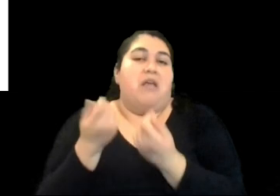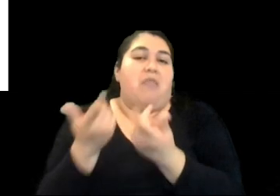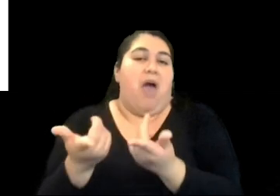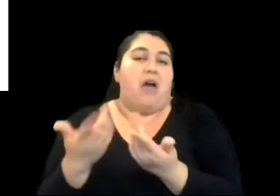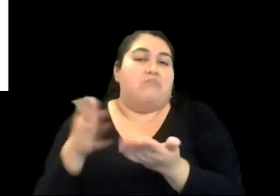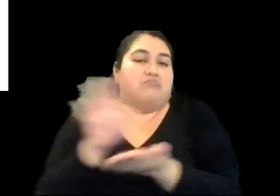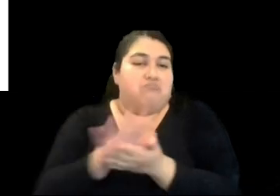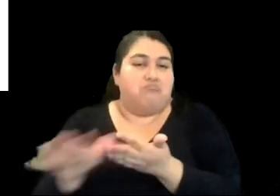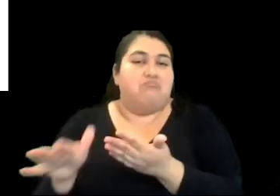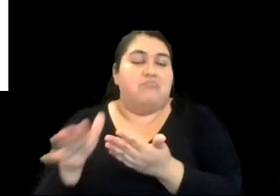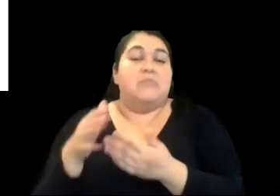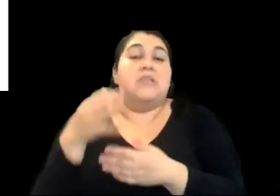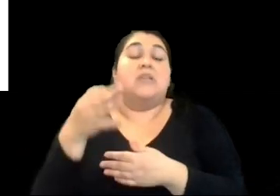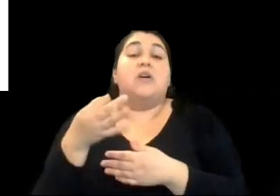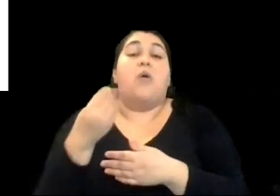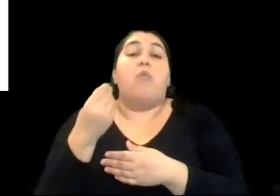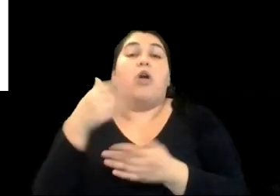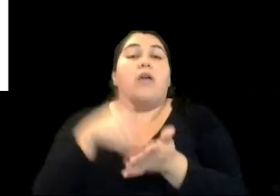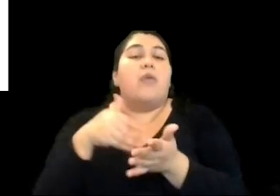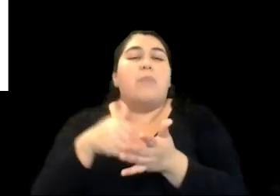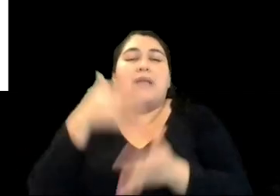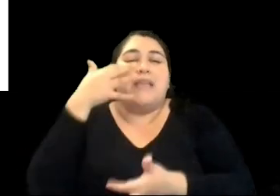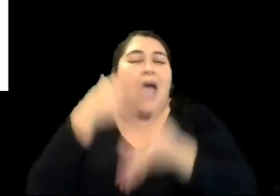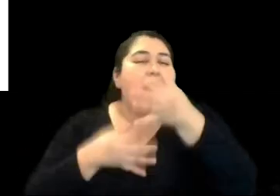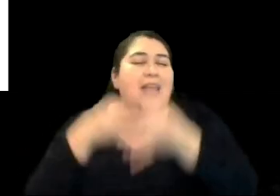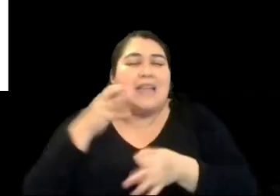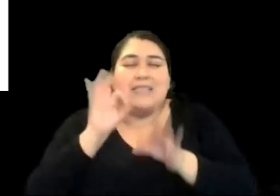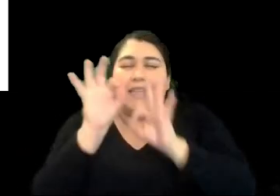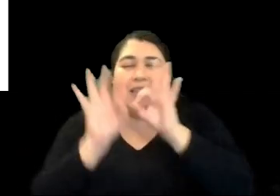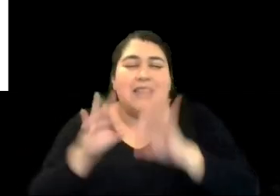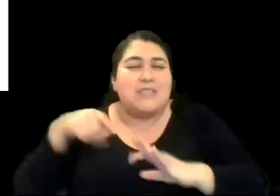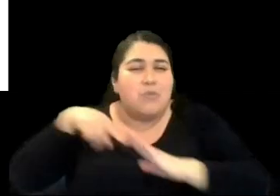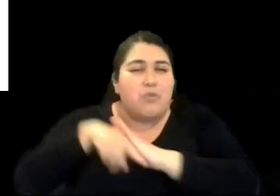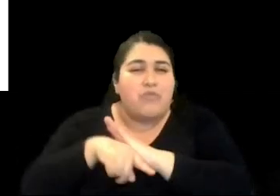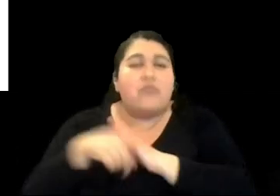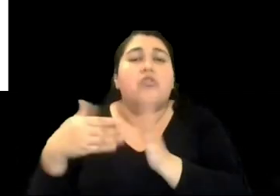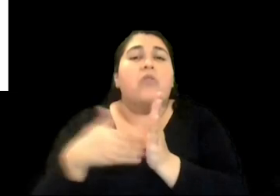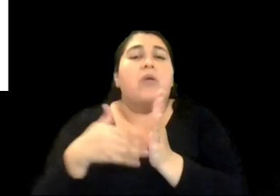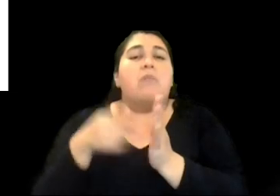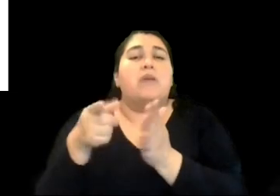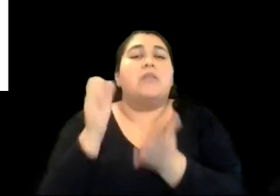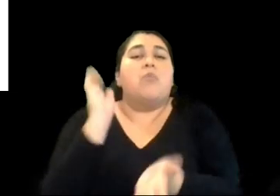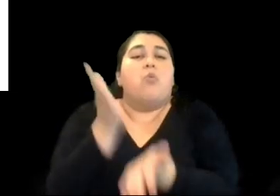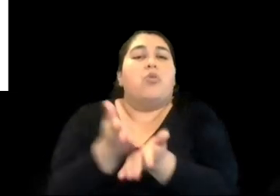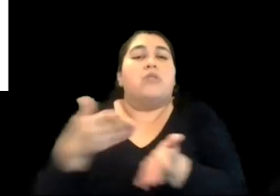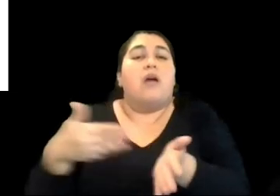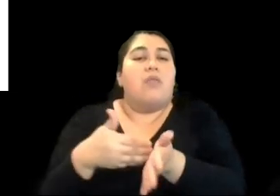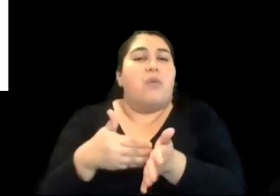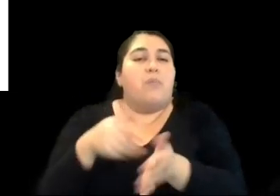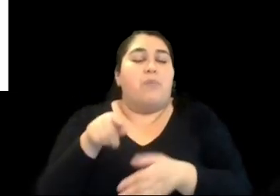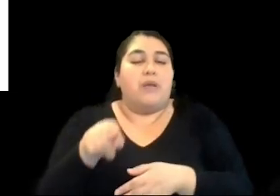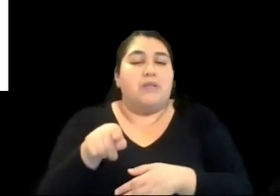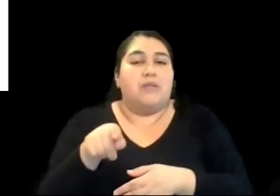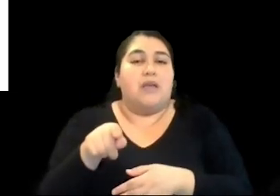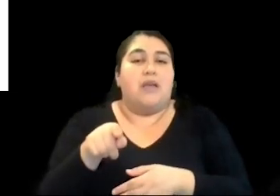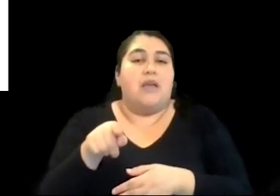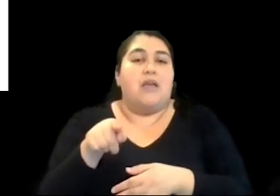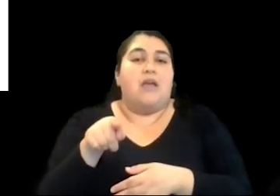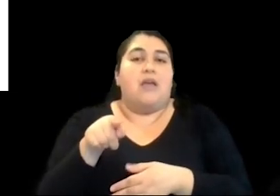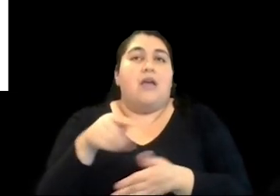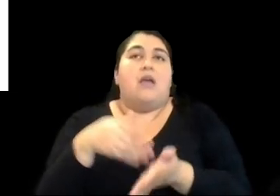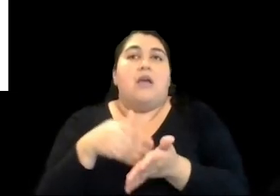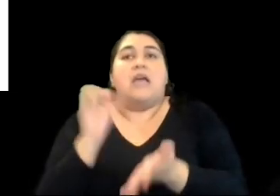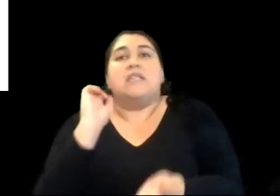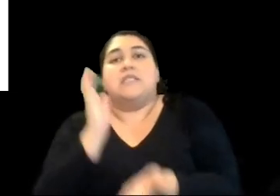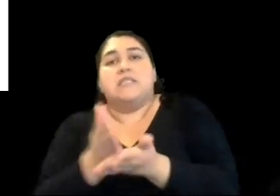tendríamos que hacer un análisis específico de qué sucede con las multas según el tipo de sanción, si está